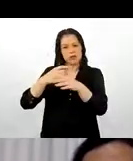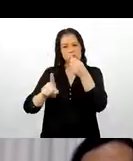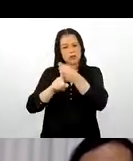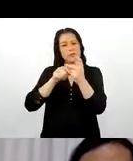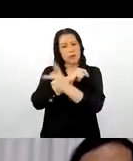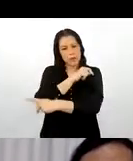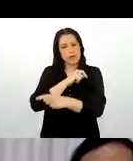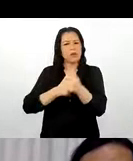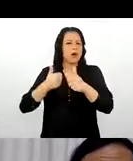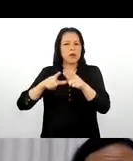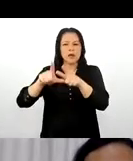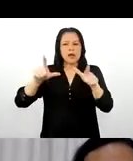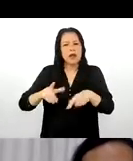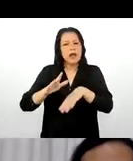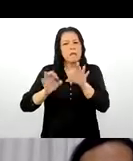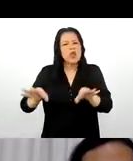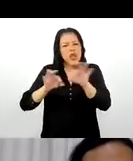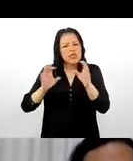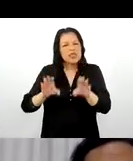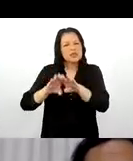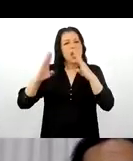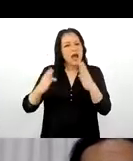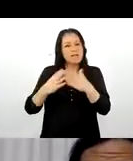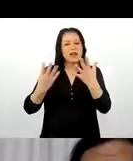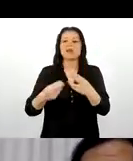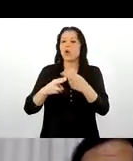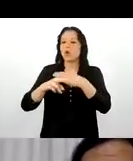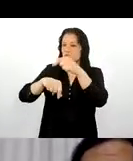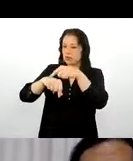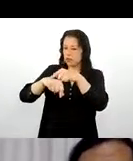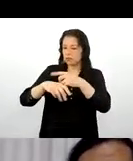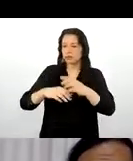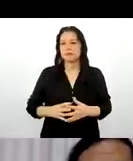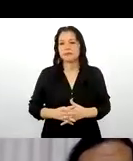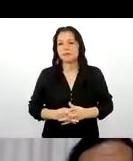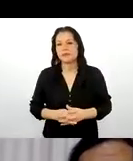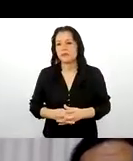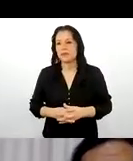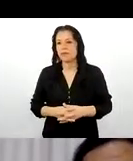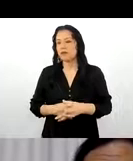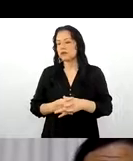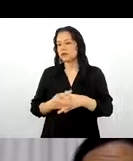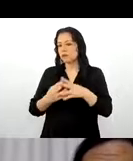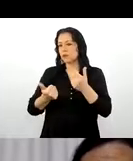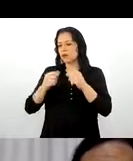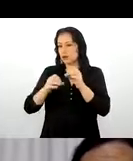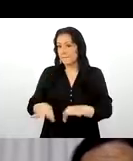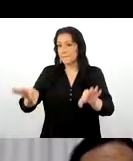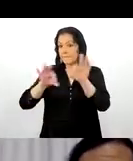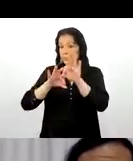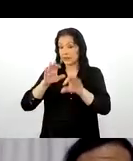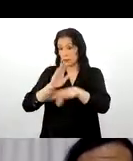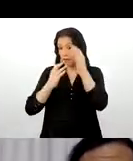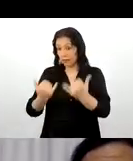importantes para reactivarse en este corto y mediano plazo, ¿no? Entonces, toma importancia la bioseguridad, toma importancia